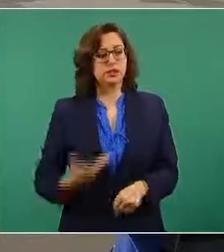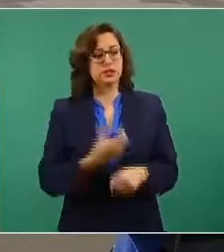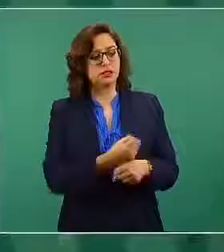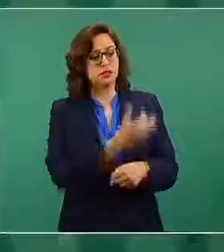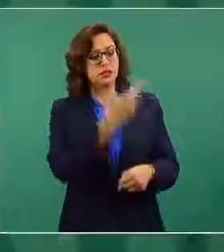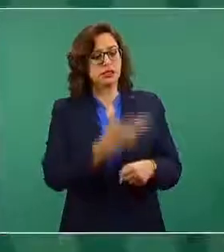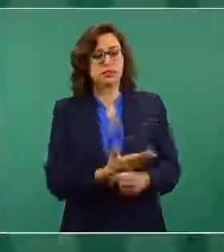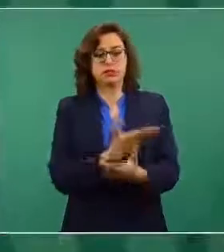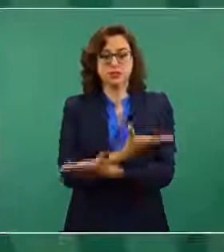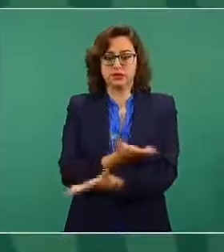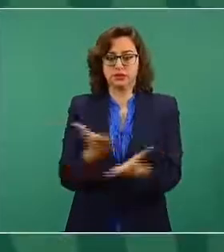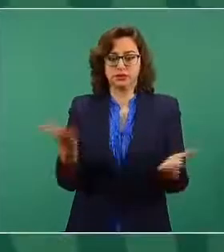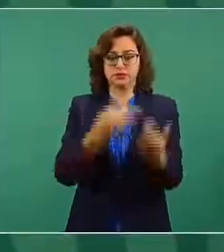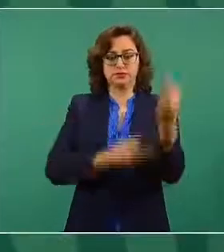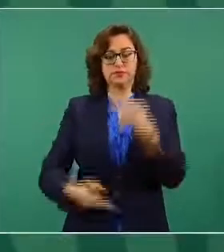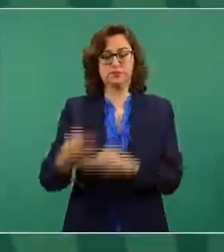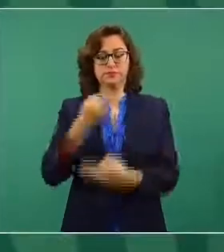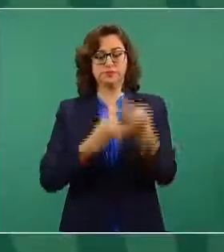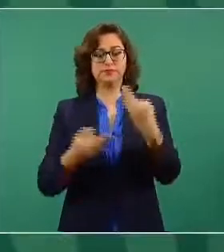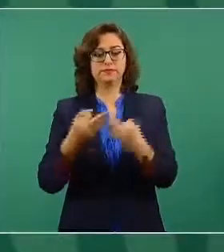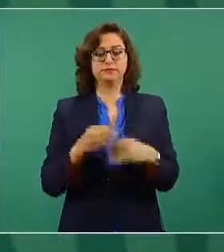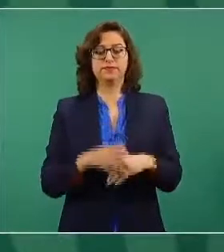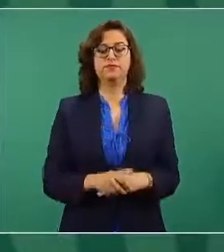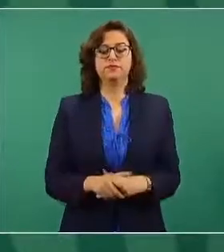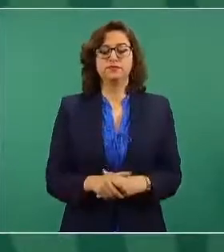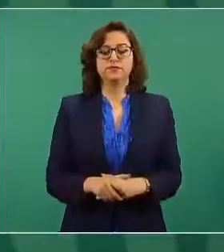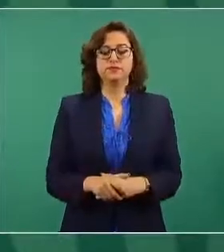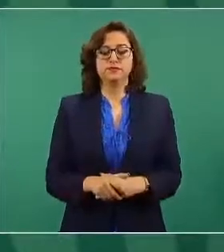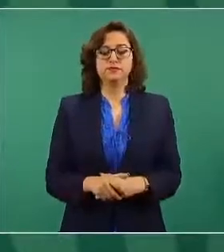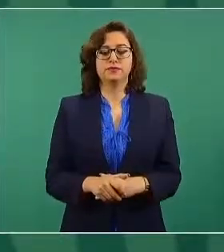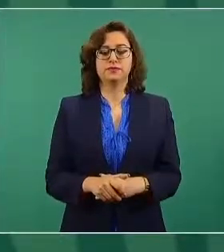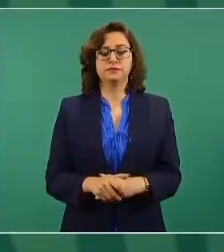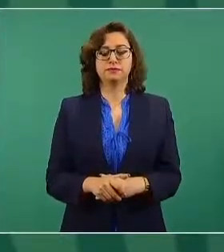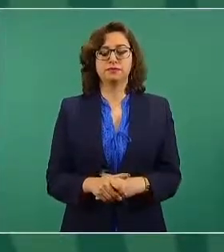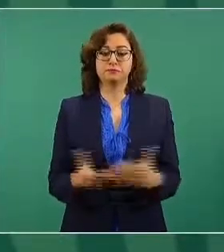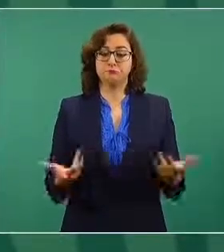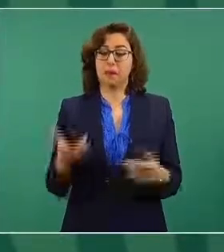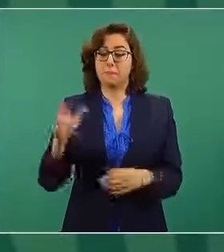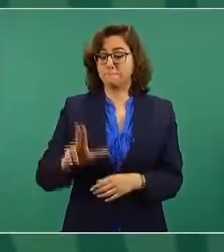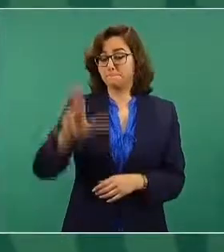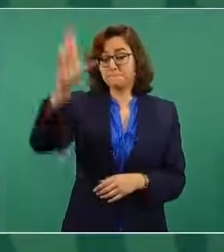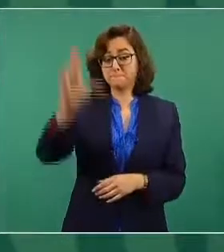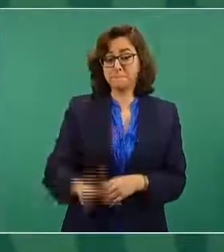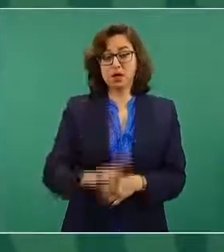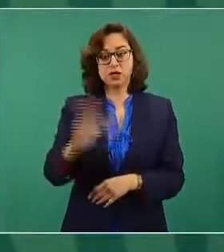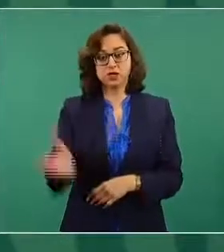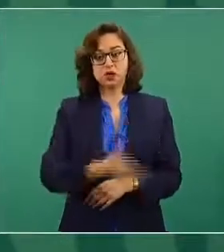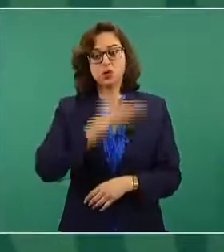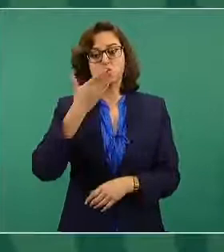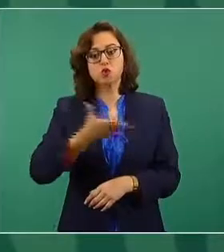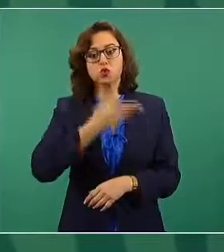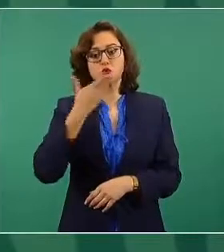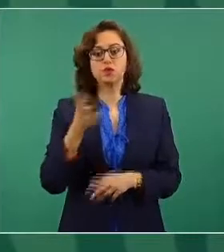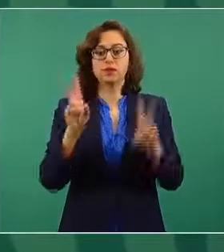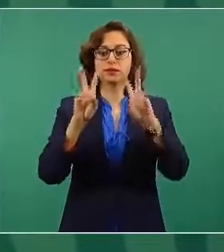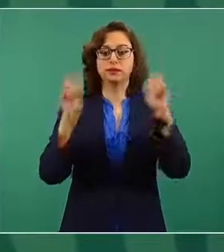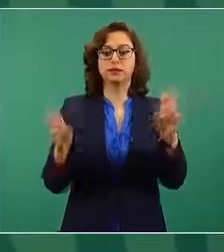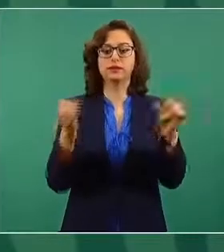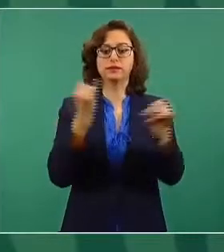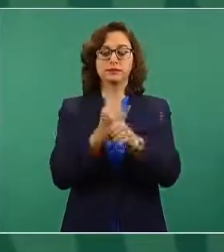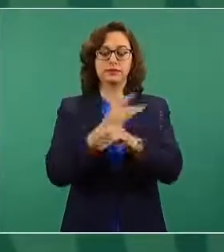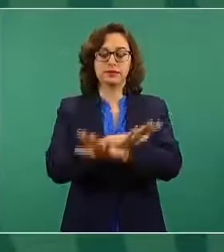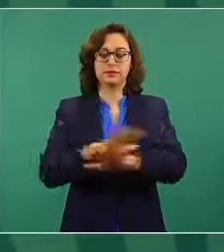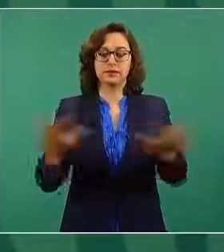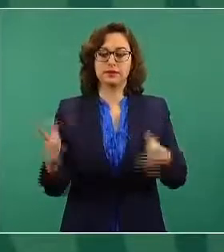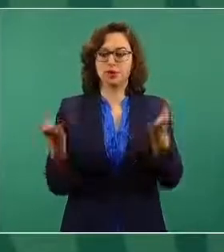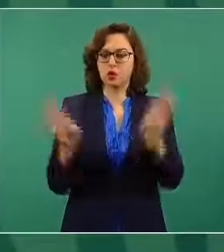ustedes. Vamos a actualizar, como cada martes, en el Pulso de la Salud, como ya lo ha comentado el secretario de Salud, la situación